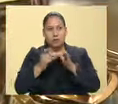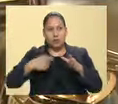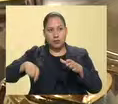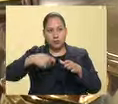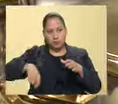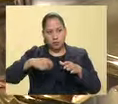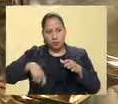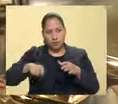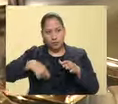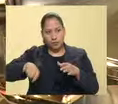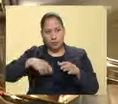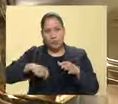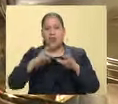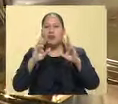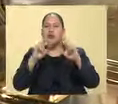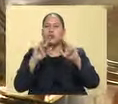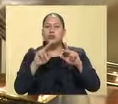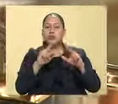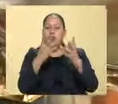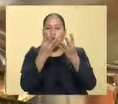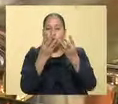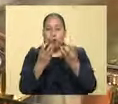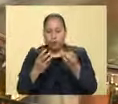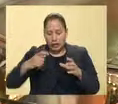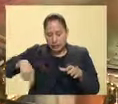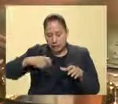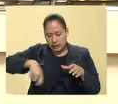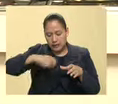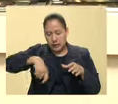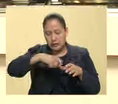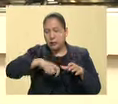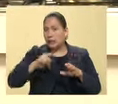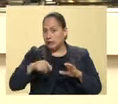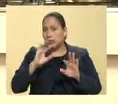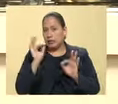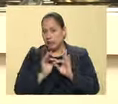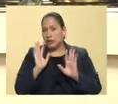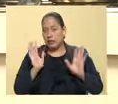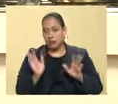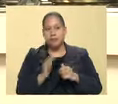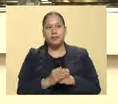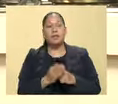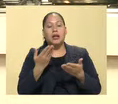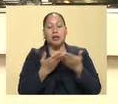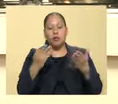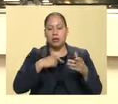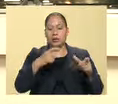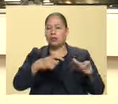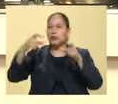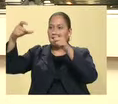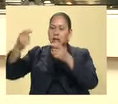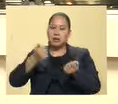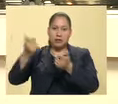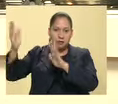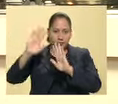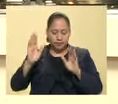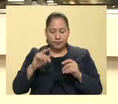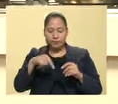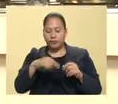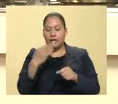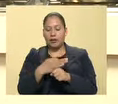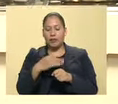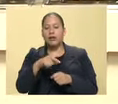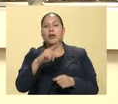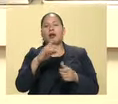Lo vamos a desbaratar. Esta ya te quedó, me voy a llevar esta. Vamos hirviendo